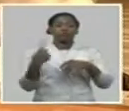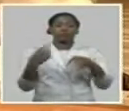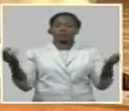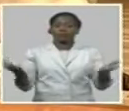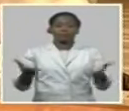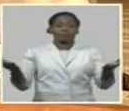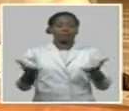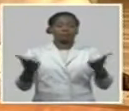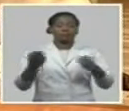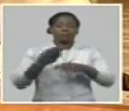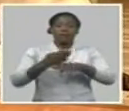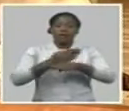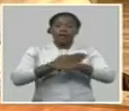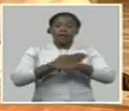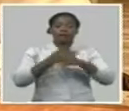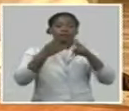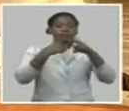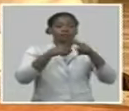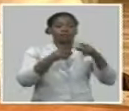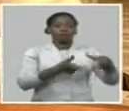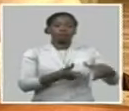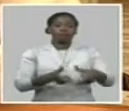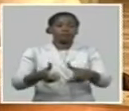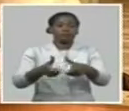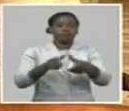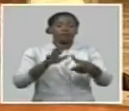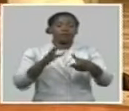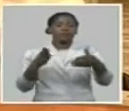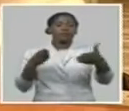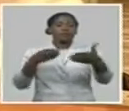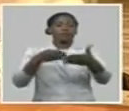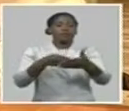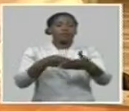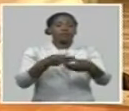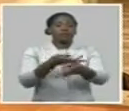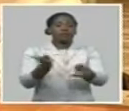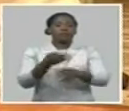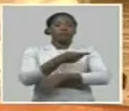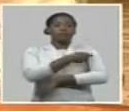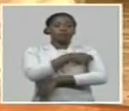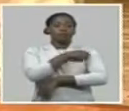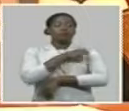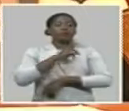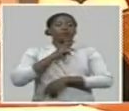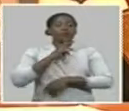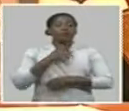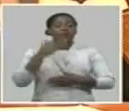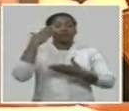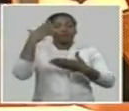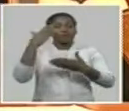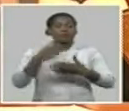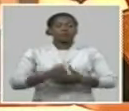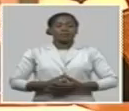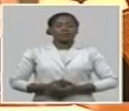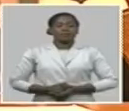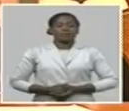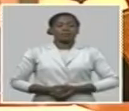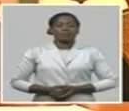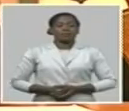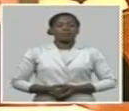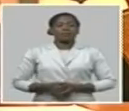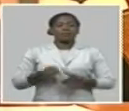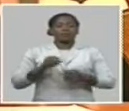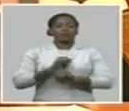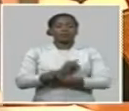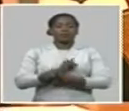para ver cómo nosotros podemos entrar a periodos con una situación más favorable muchas gracias presidente ilustraciones de recursos hidraúlicos por esta